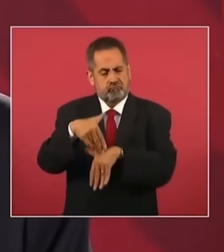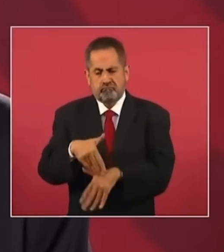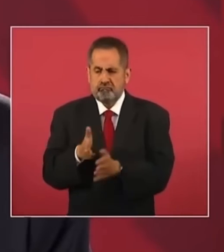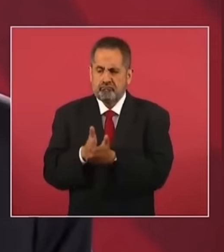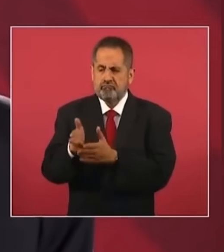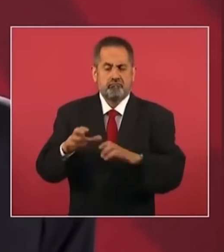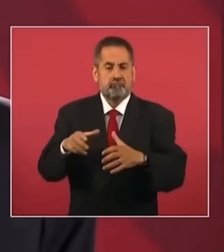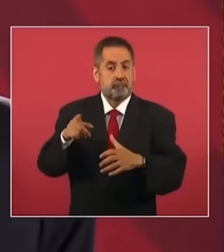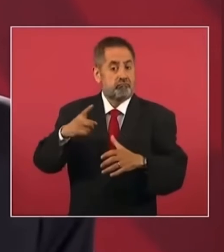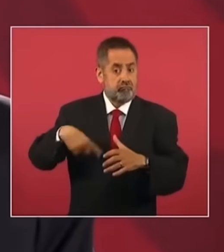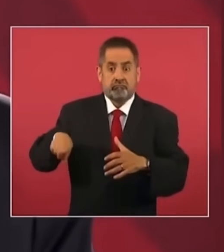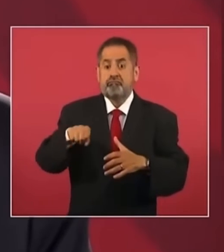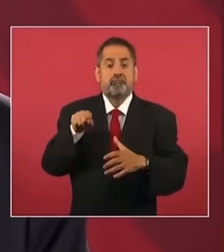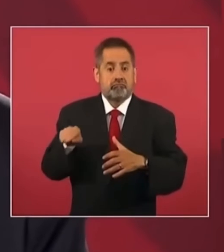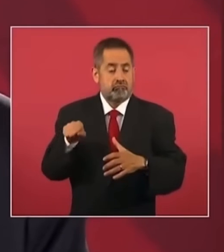de